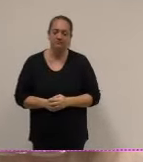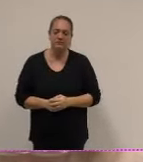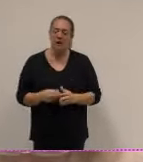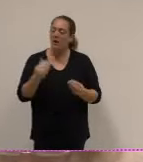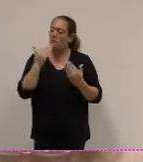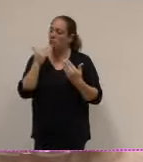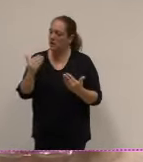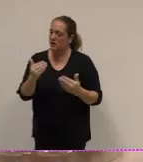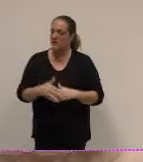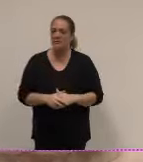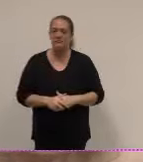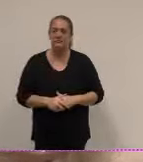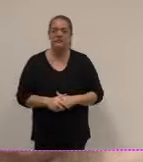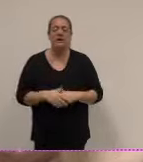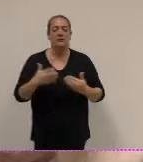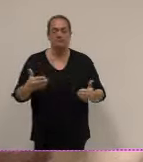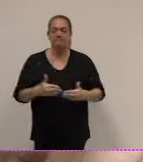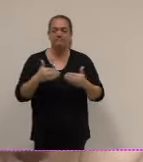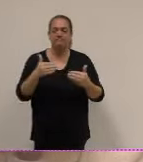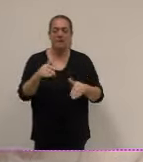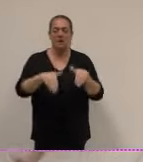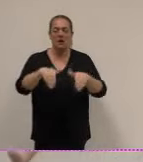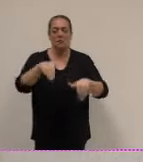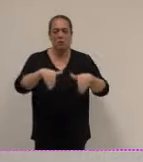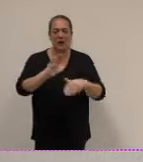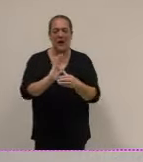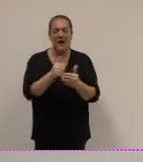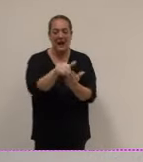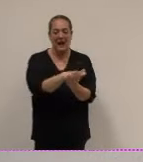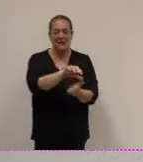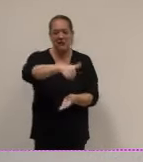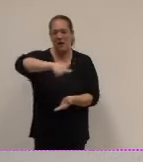Muchísimas gracias. Por tanto, procedemos a votar la aprobación de las actas